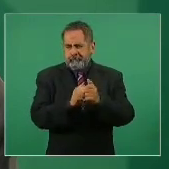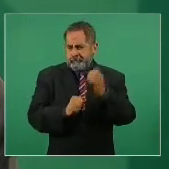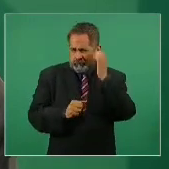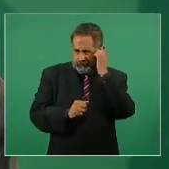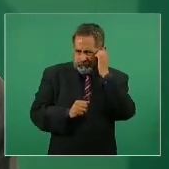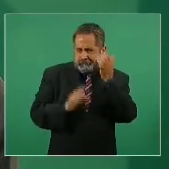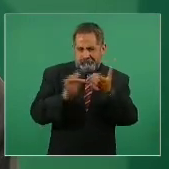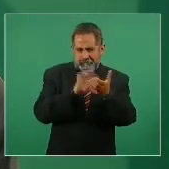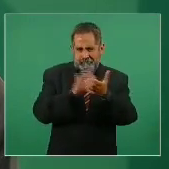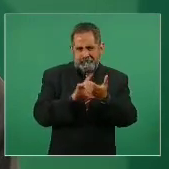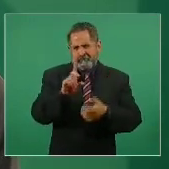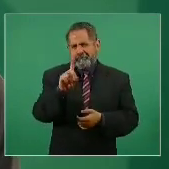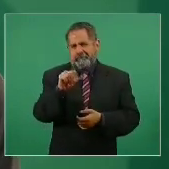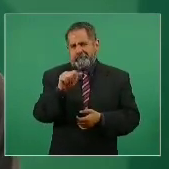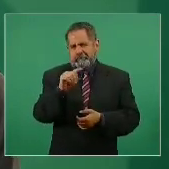teléfonos